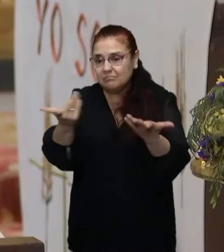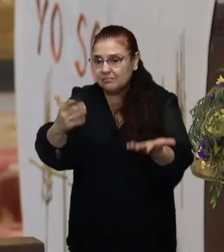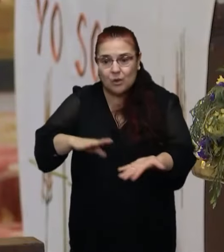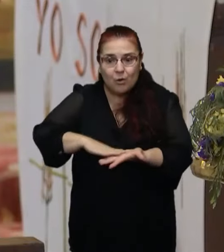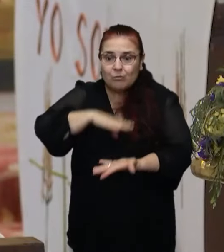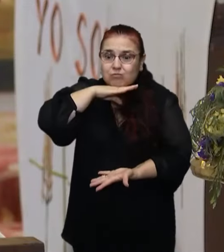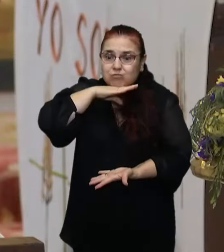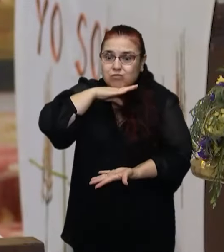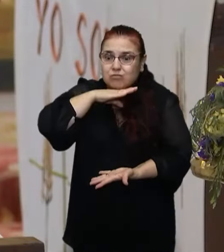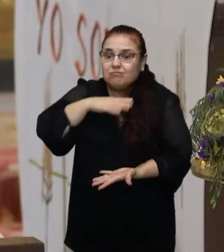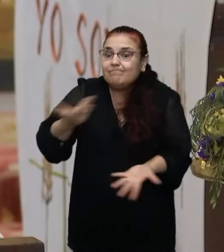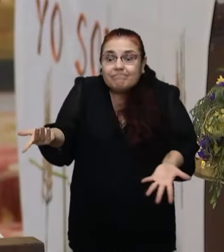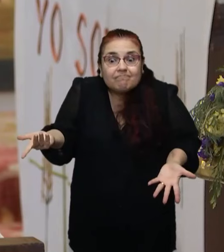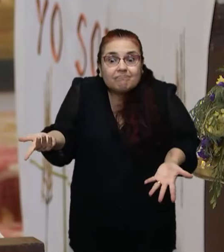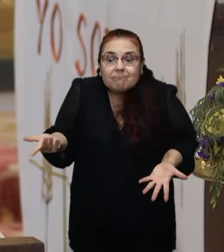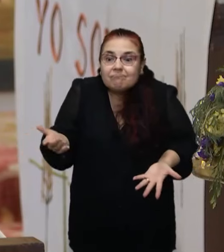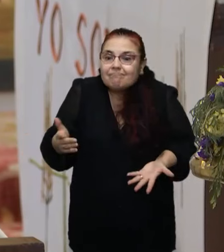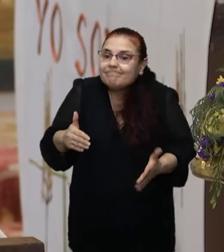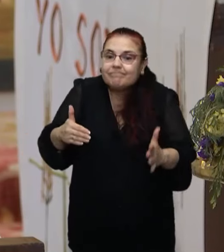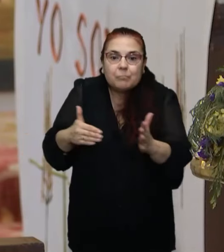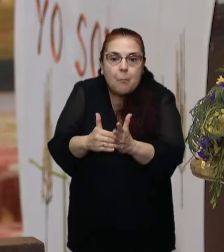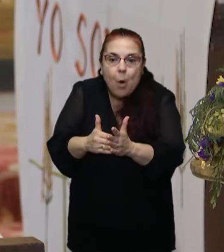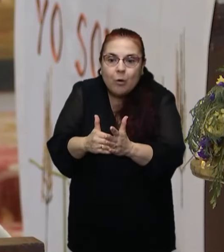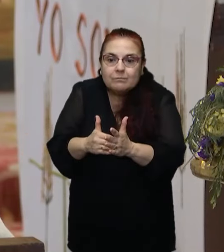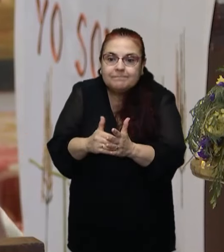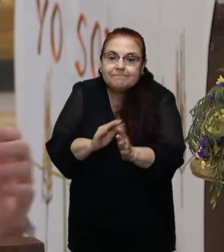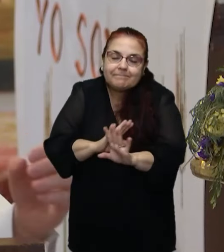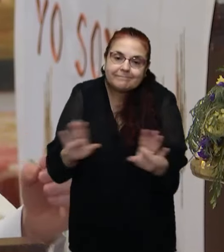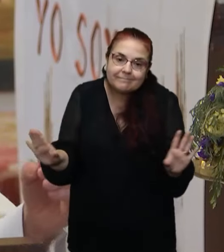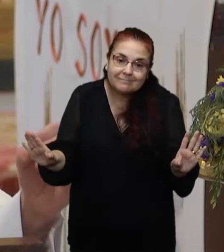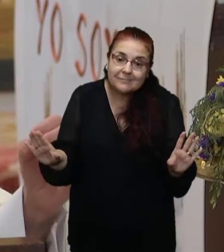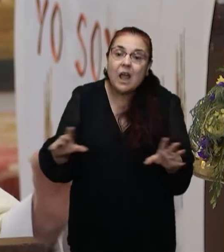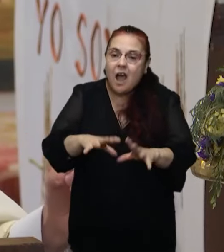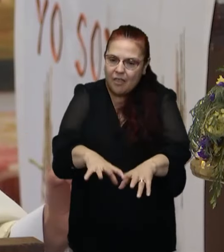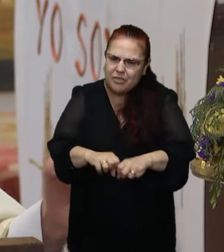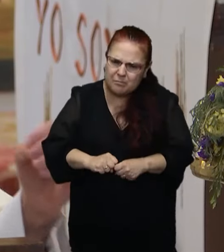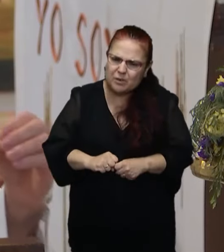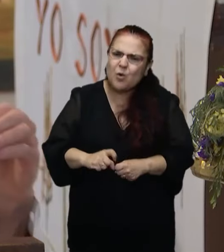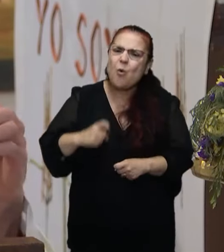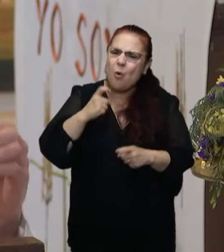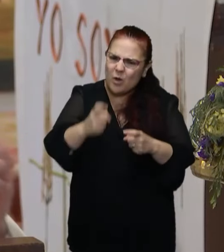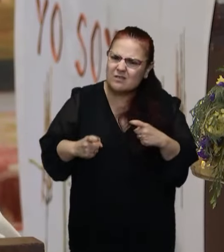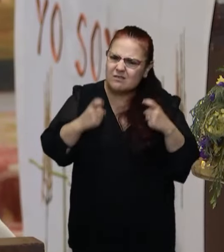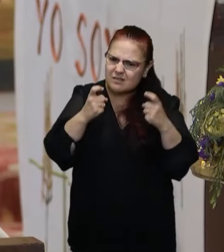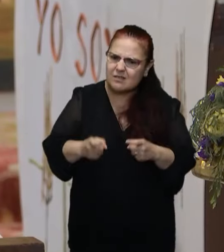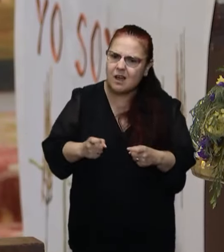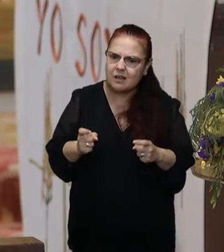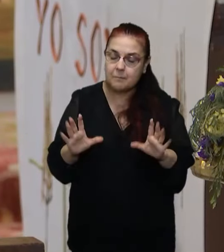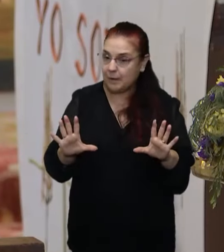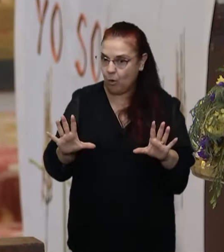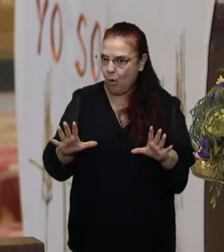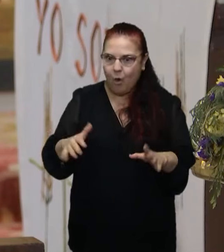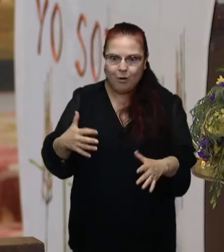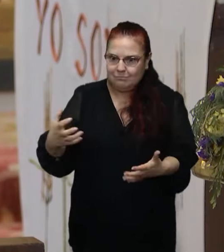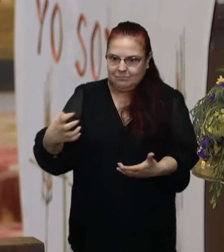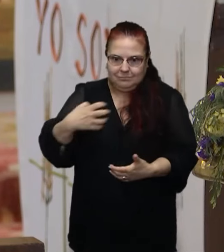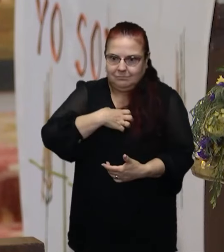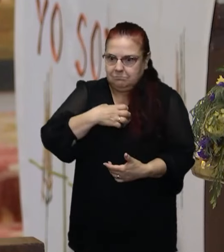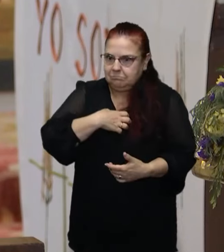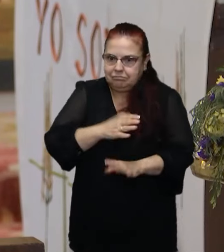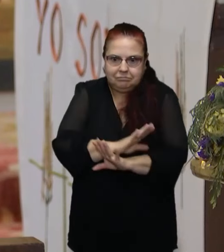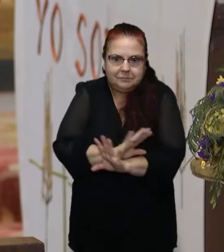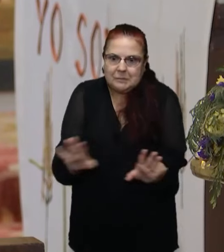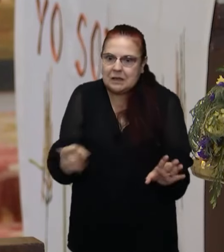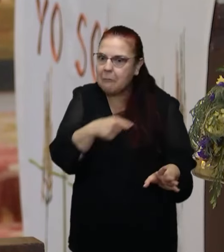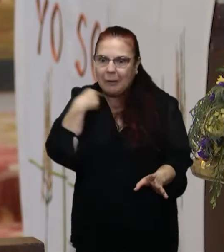Que tener un límite, pues nos cuesta mucho aceptarlo, pero tener un límite no es para nada tener un